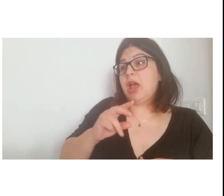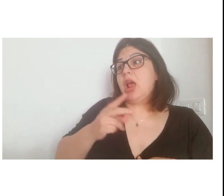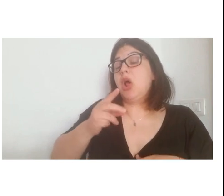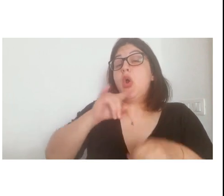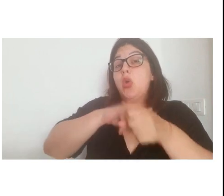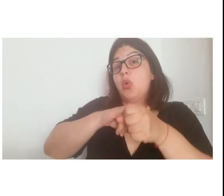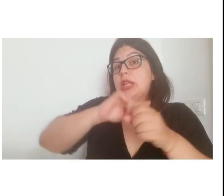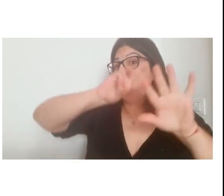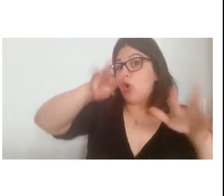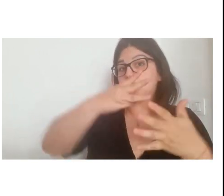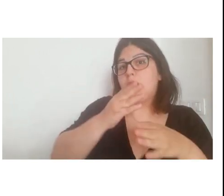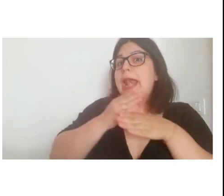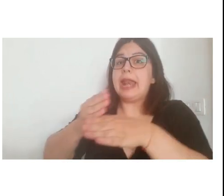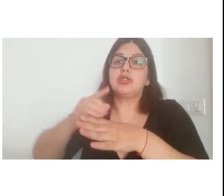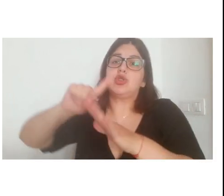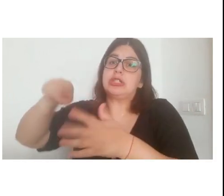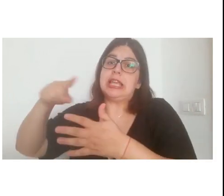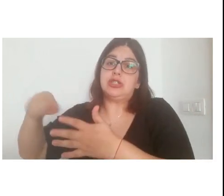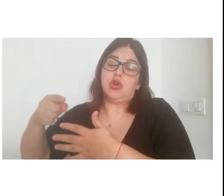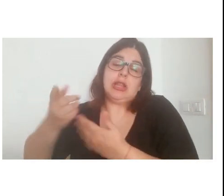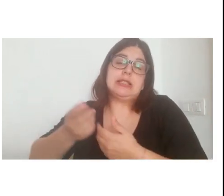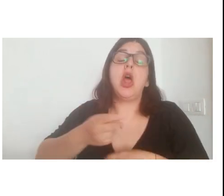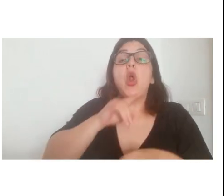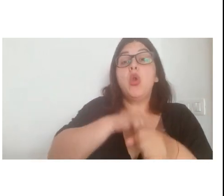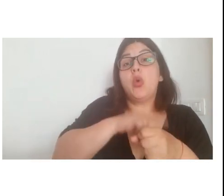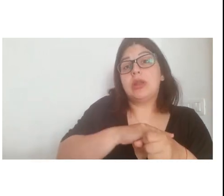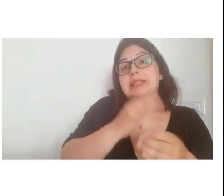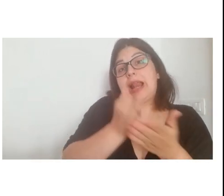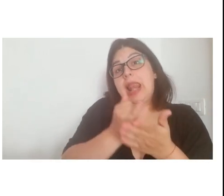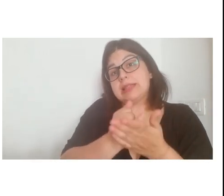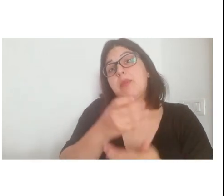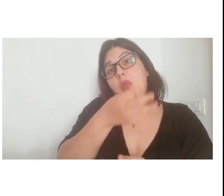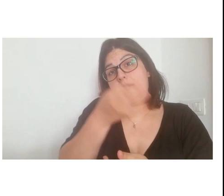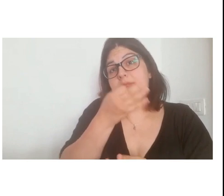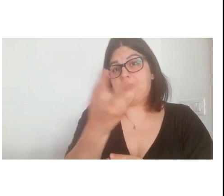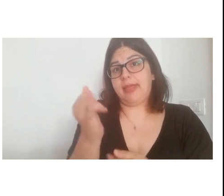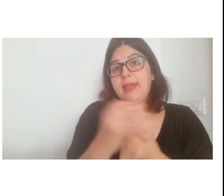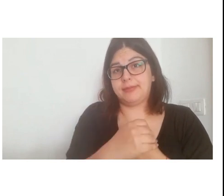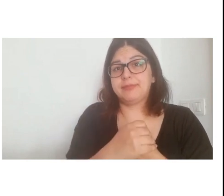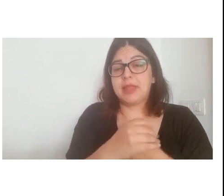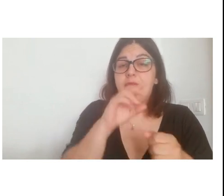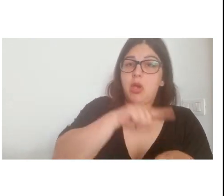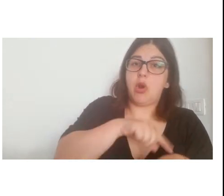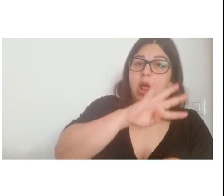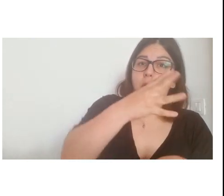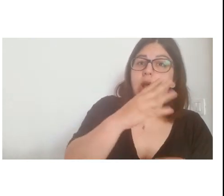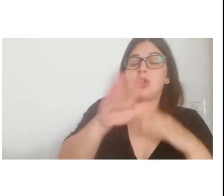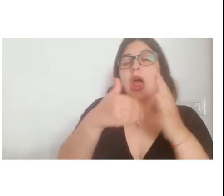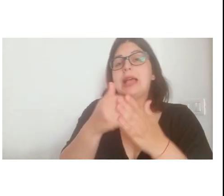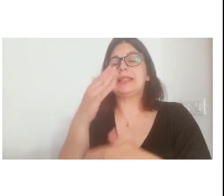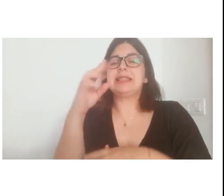e os demais días 6 horas. Os luns porque tedes clase pola tarde. Pola tarde de 4 a